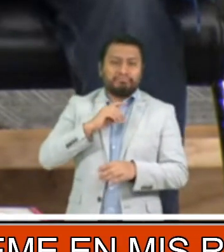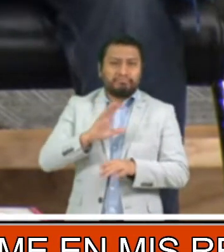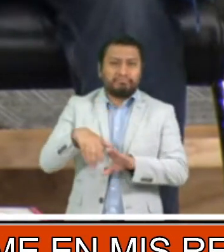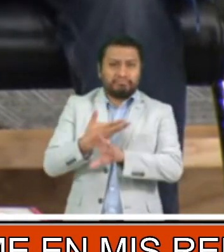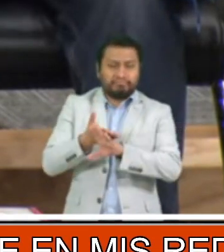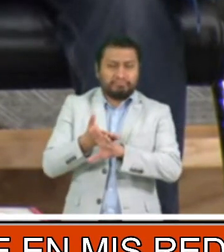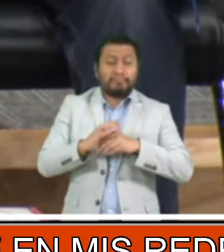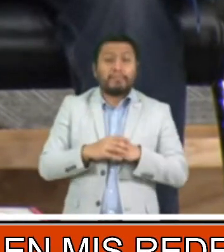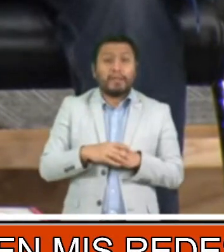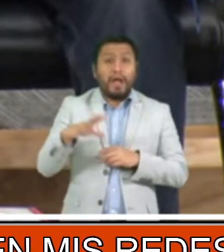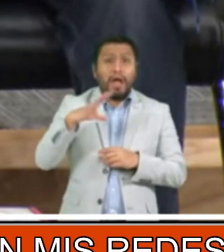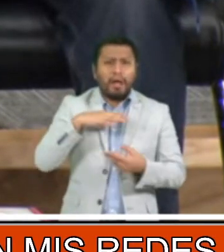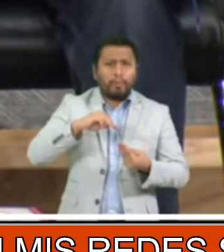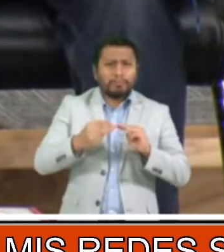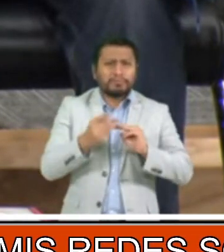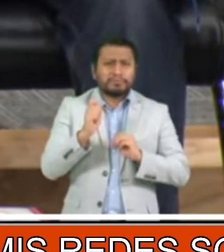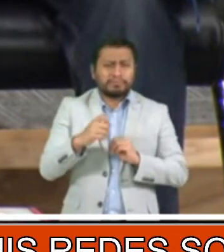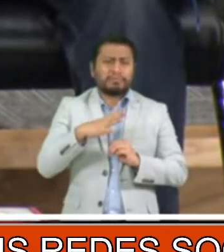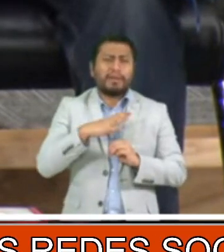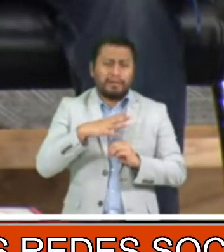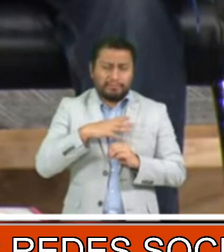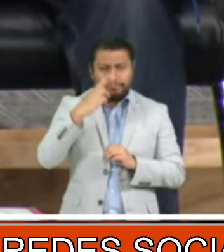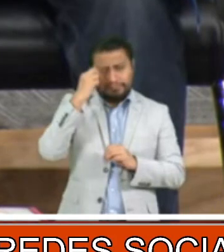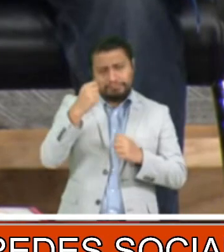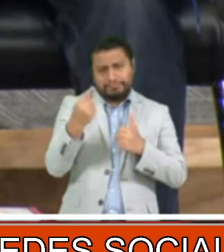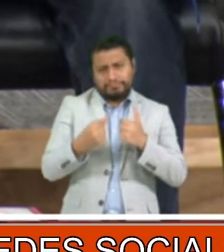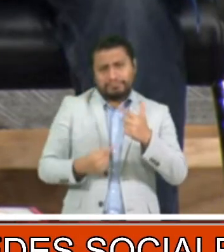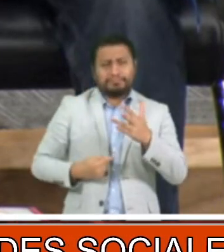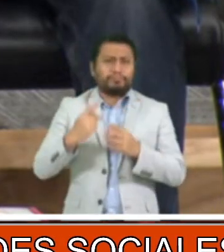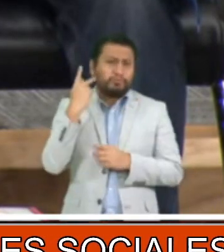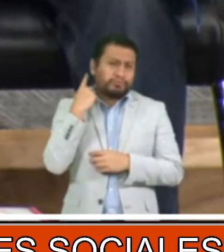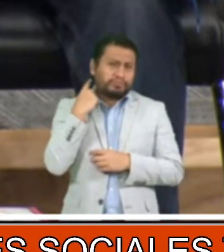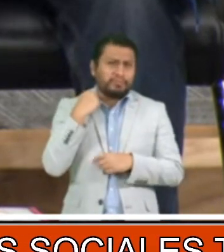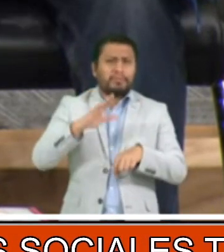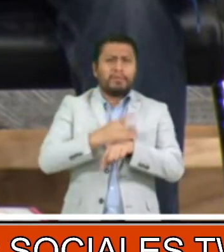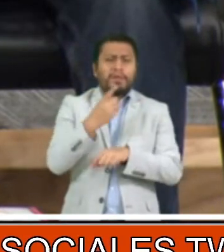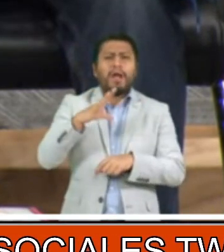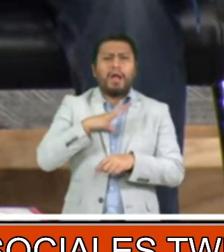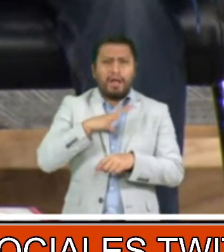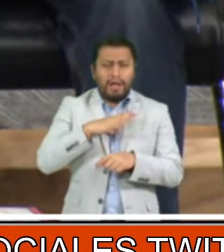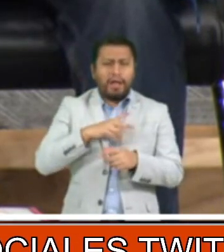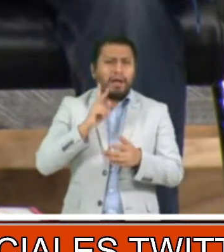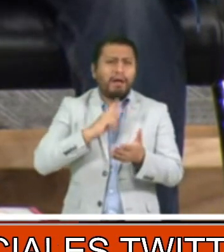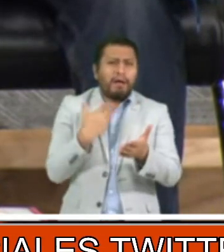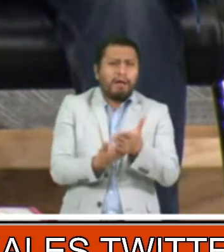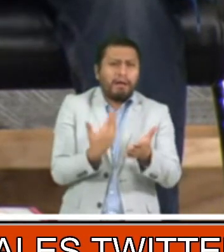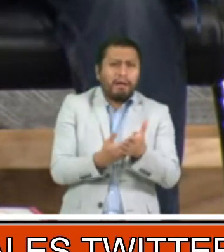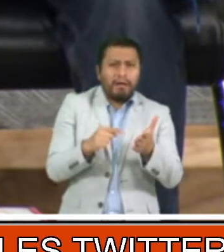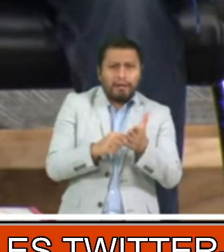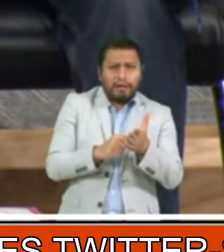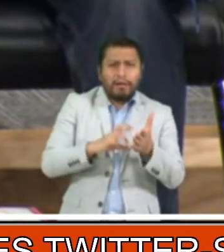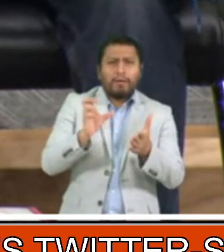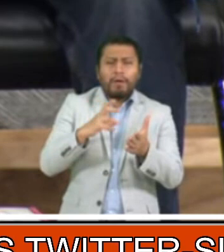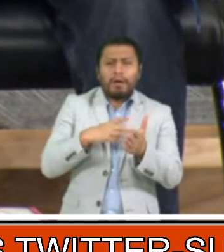Las motivaciones fueron estrictamente políticas, pues existieron evidentes deficiencias jurídicas en la solicitud